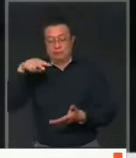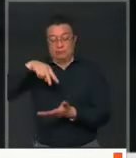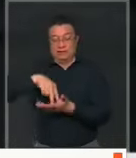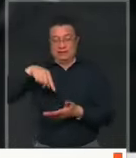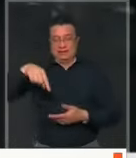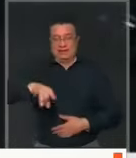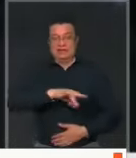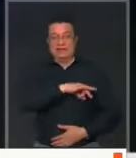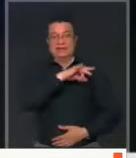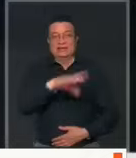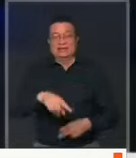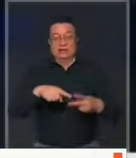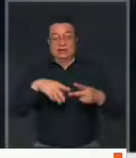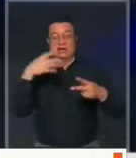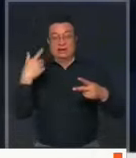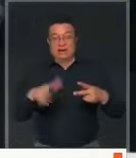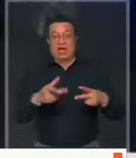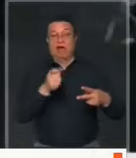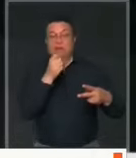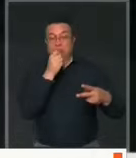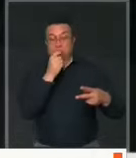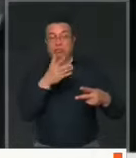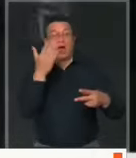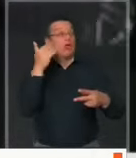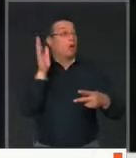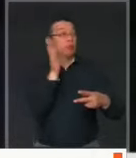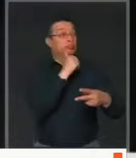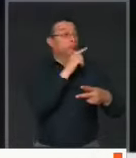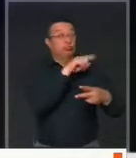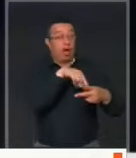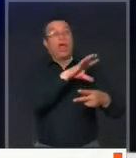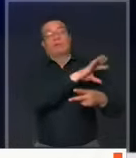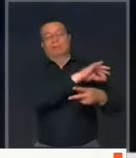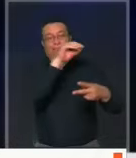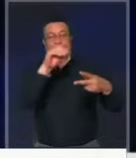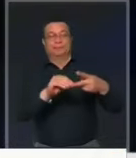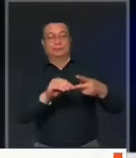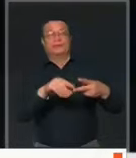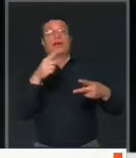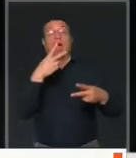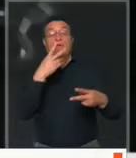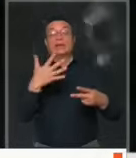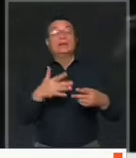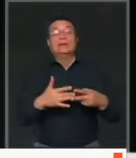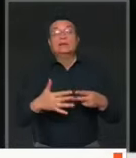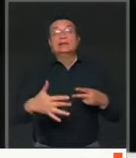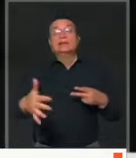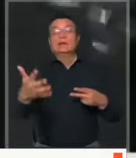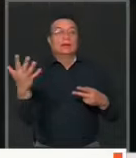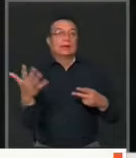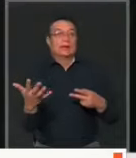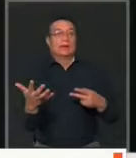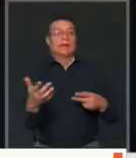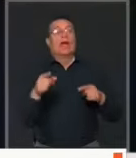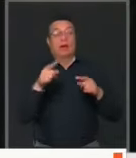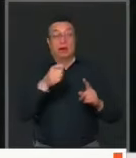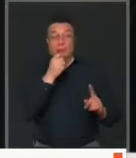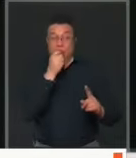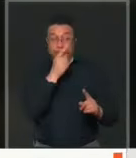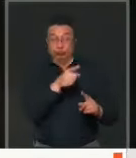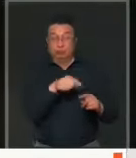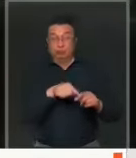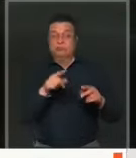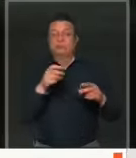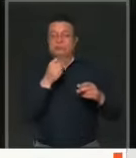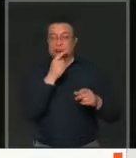Esta persona ya había sido formalizada en ausencia y hay que ver qué es lo que va a pasar más adelante. Recordemos que es imputado en esta causa, por lo